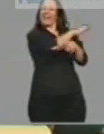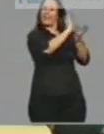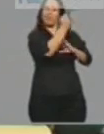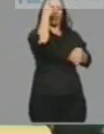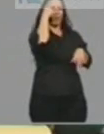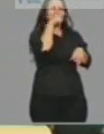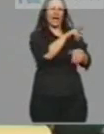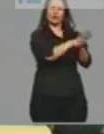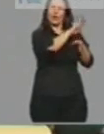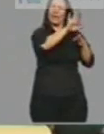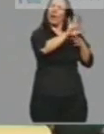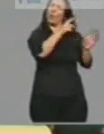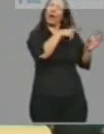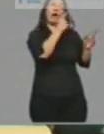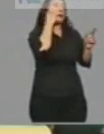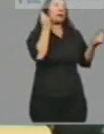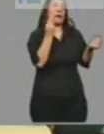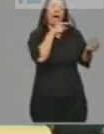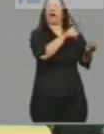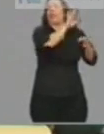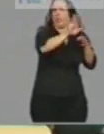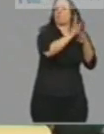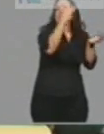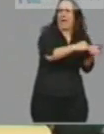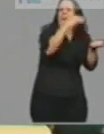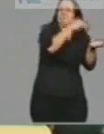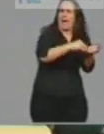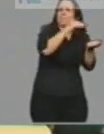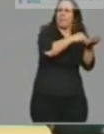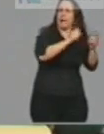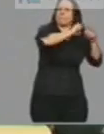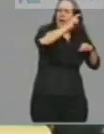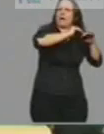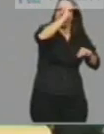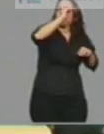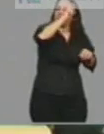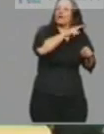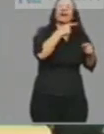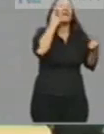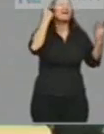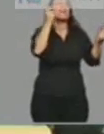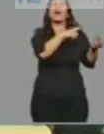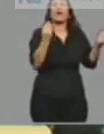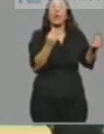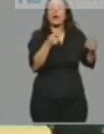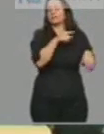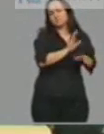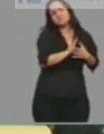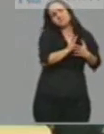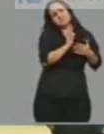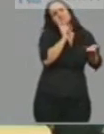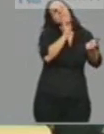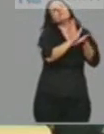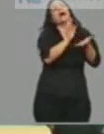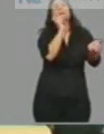momento. Hasta ese momento, en el endeudamiento permanente, el lema, si se puede decir, era pagar para